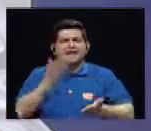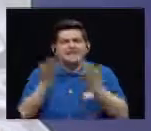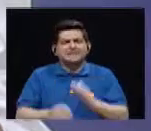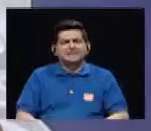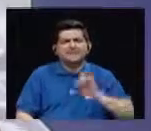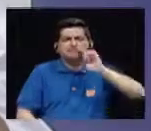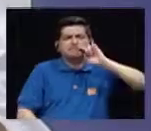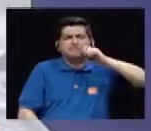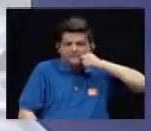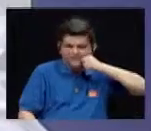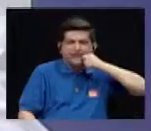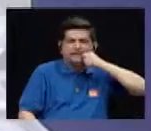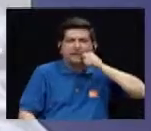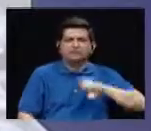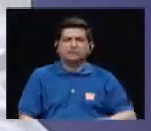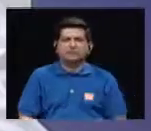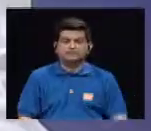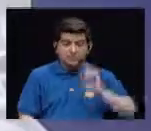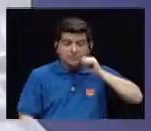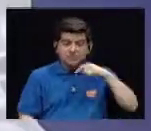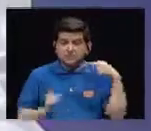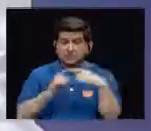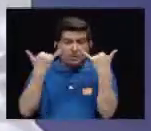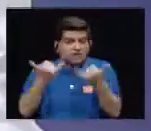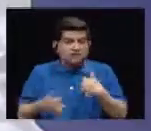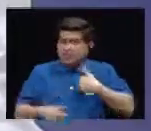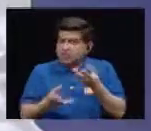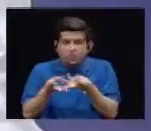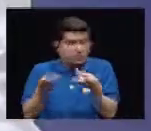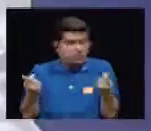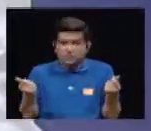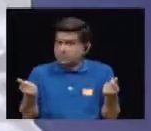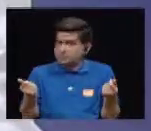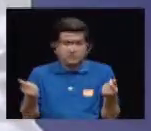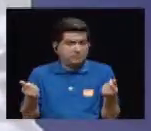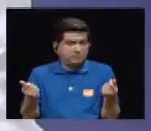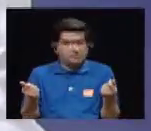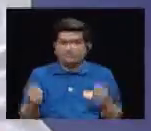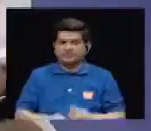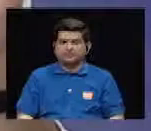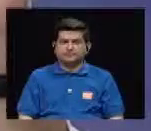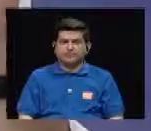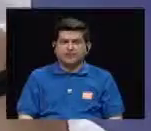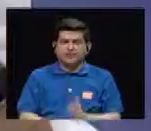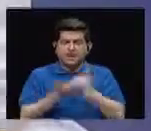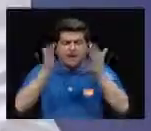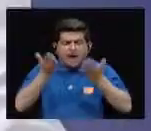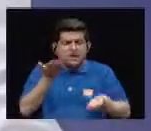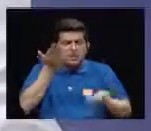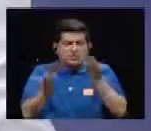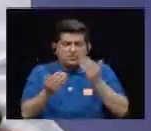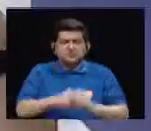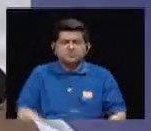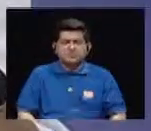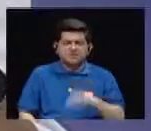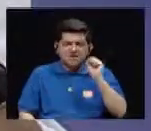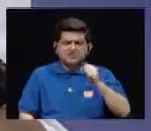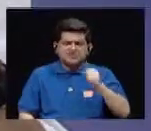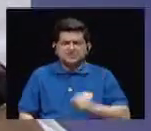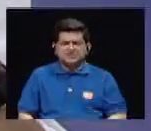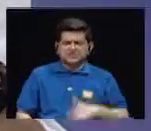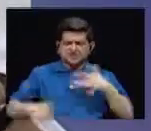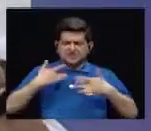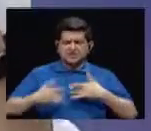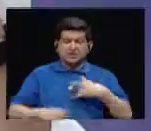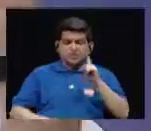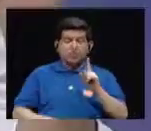fue misterioso eso. O sea, y es un misterio que todavía no lo he podido resolver, conste, ¿verdad? Alguno les habrá llegado y con que a una persona le